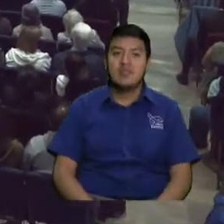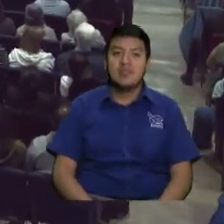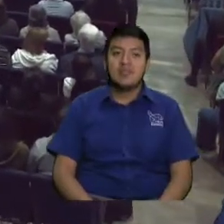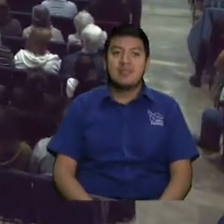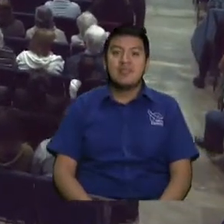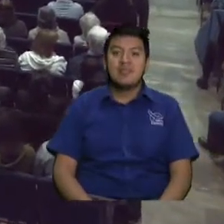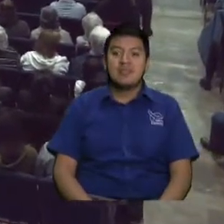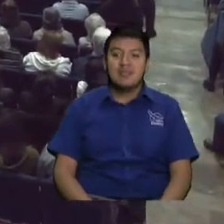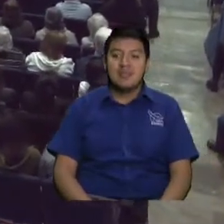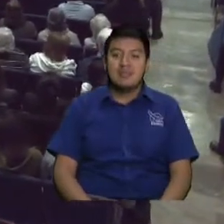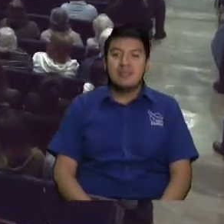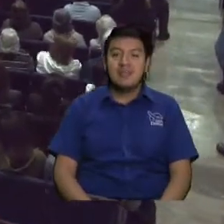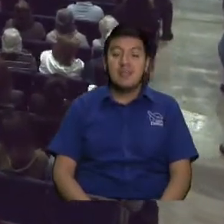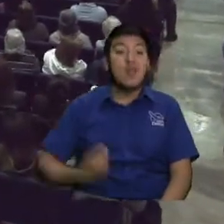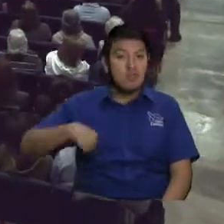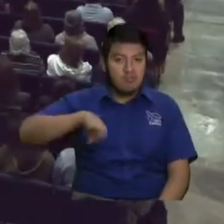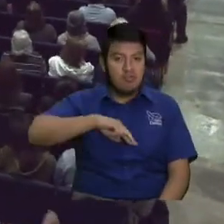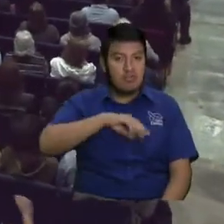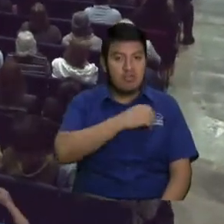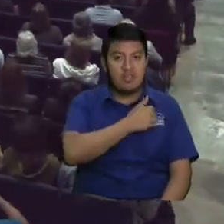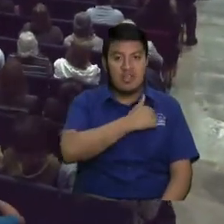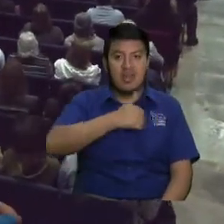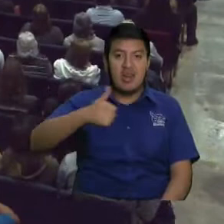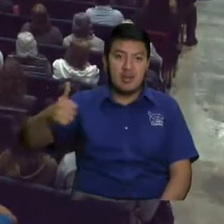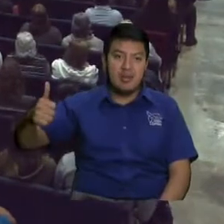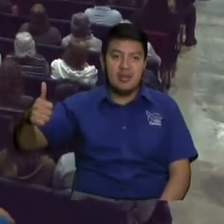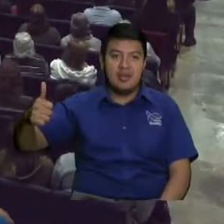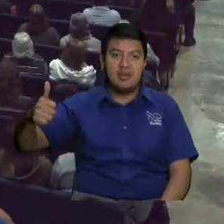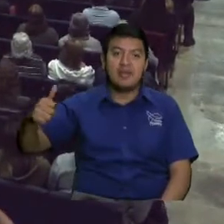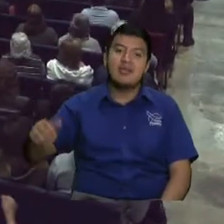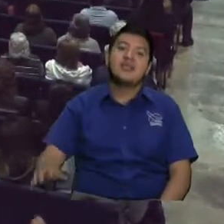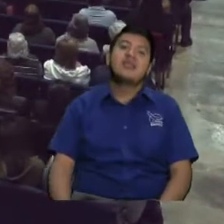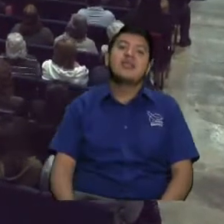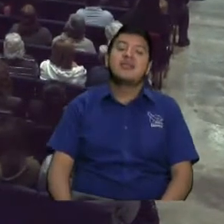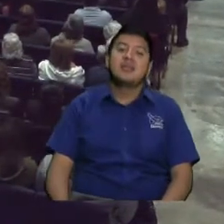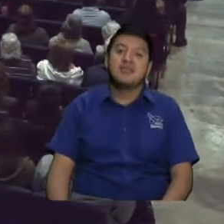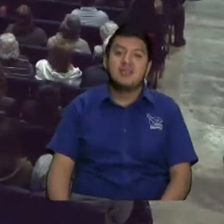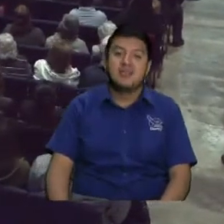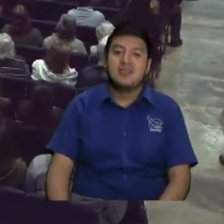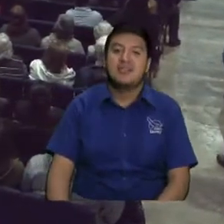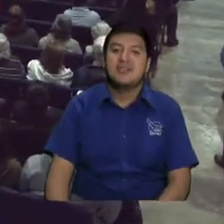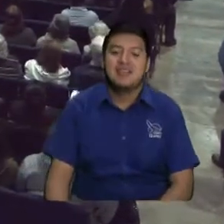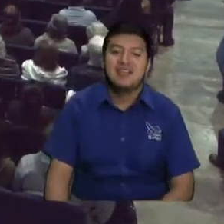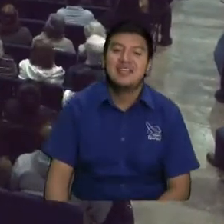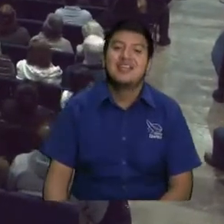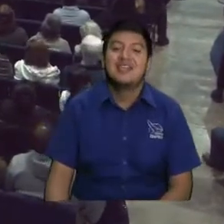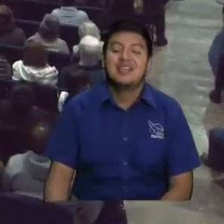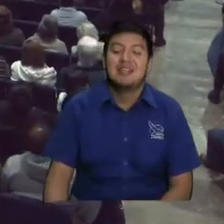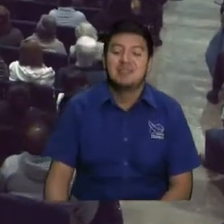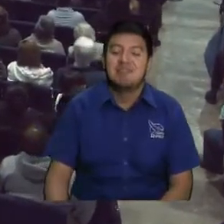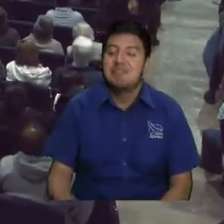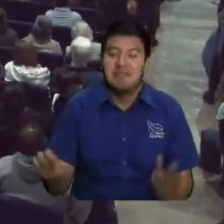Nosotros en nuestra alma tenemos cosas naturales impresionantes. Por ejemplo, si usted se come un chuco